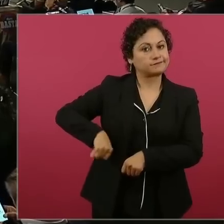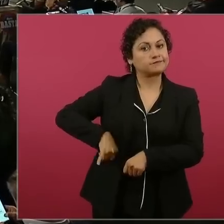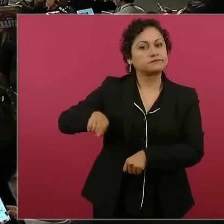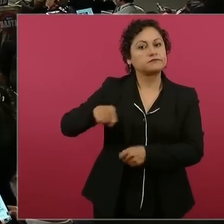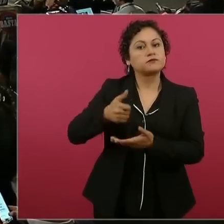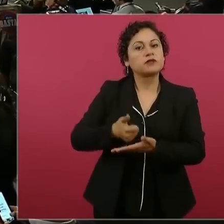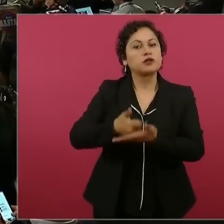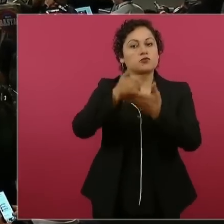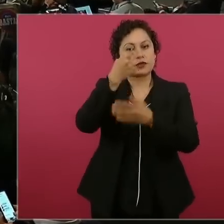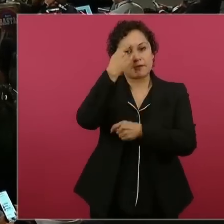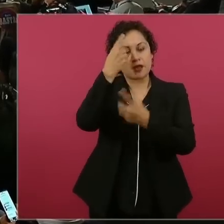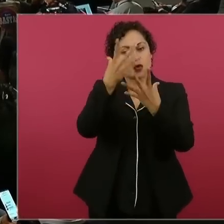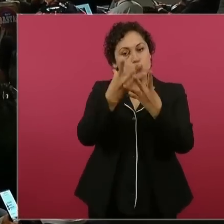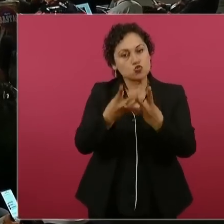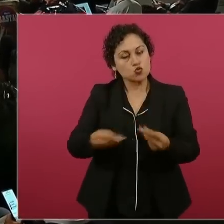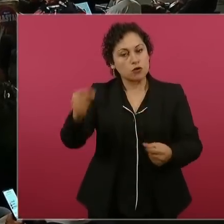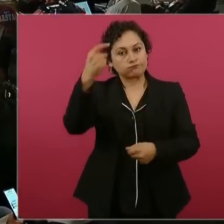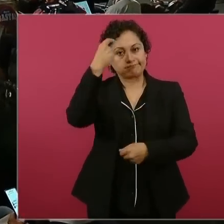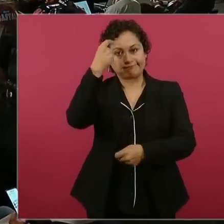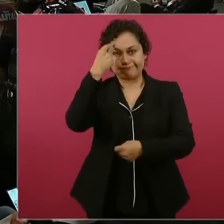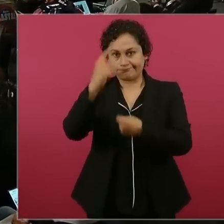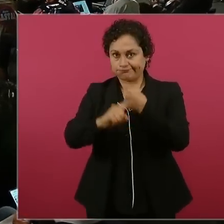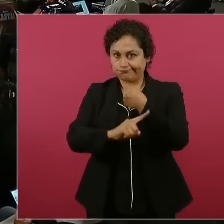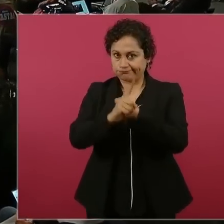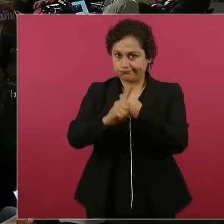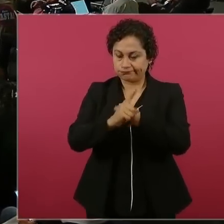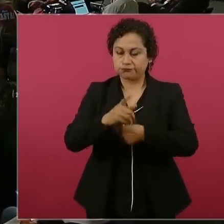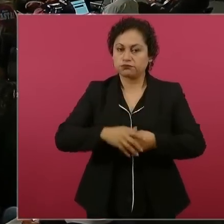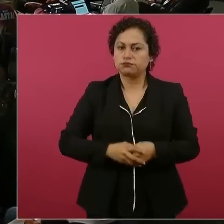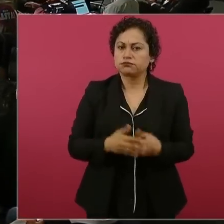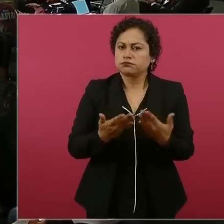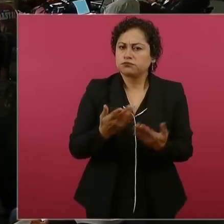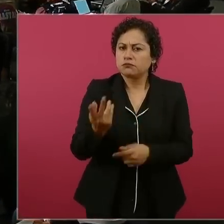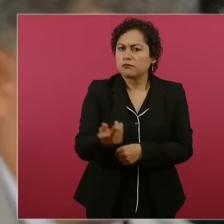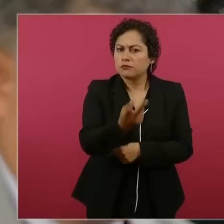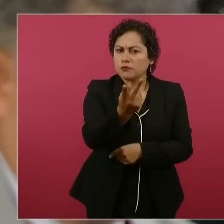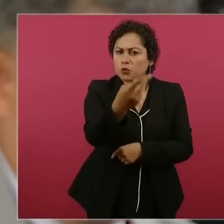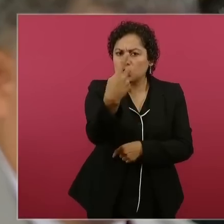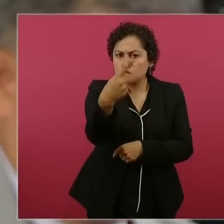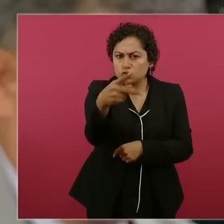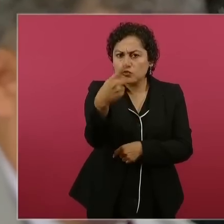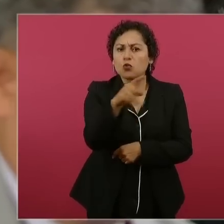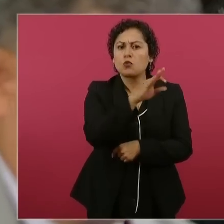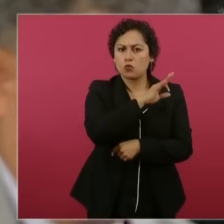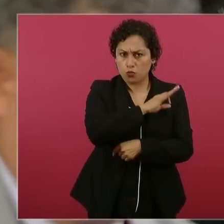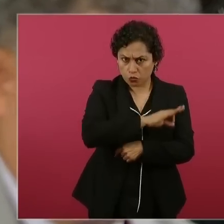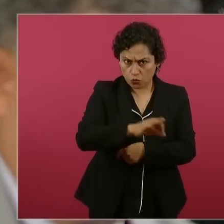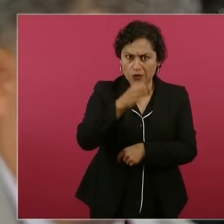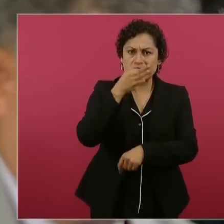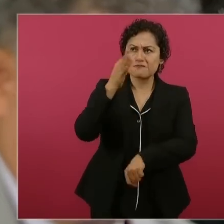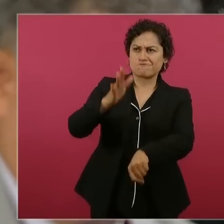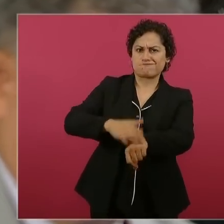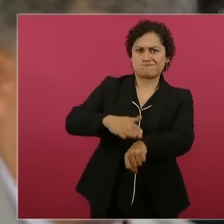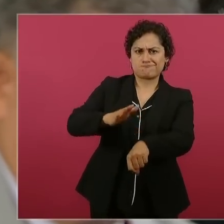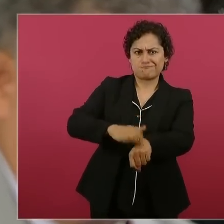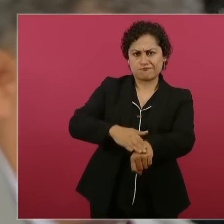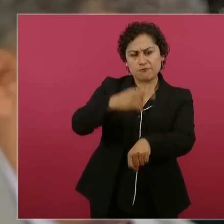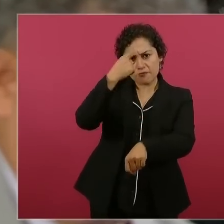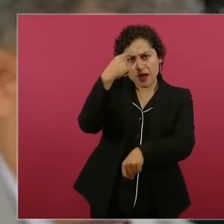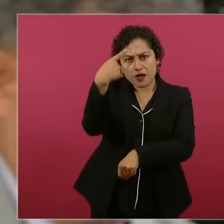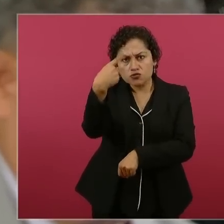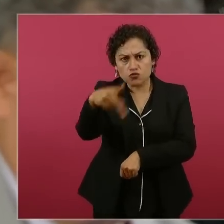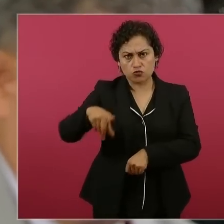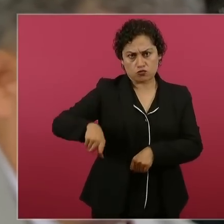padecimientos mentales. Preguntarle, señor presidente, si usted podría dar instrucciones para que su gobierno reconozca